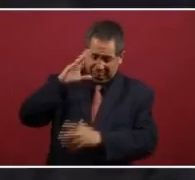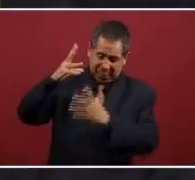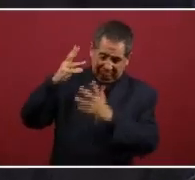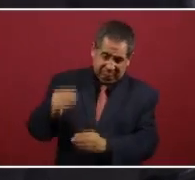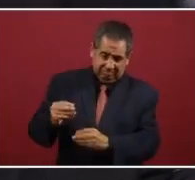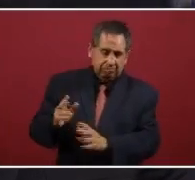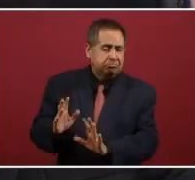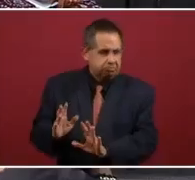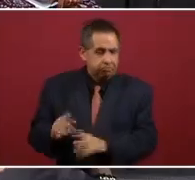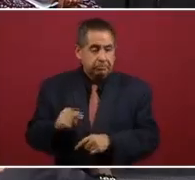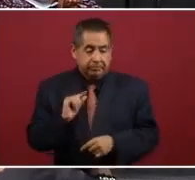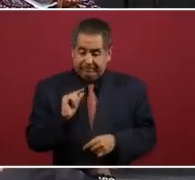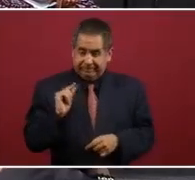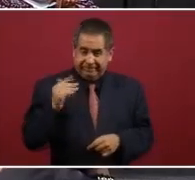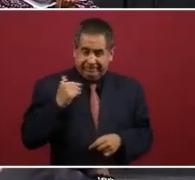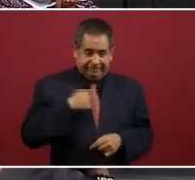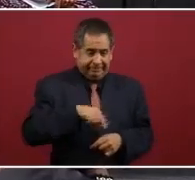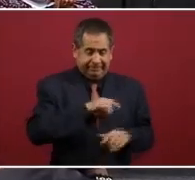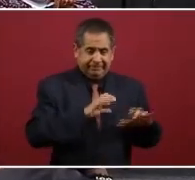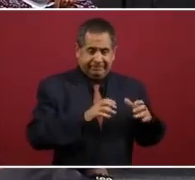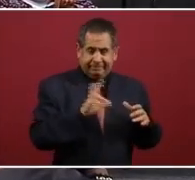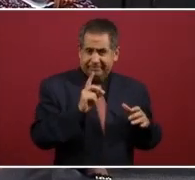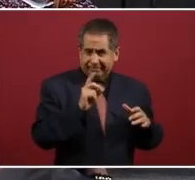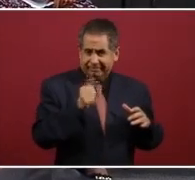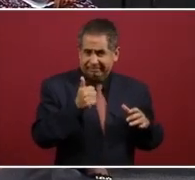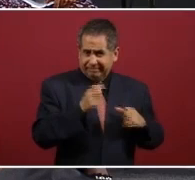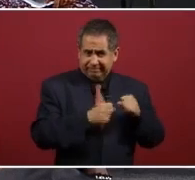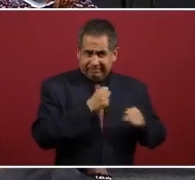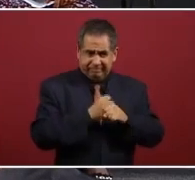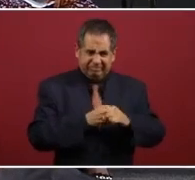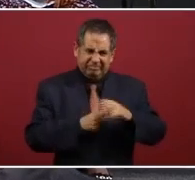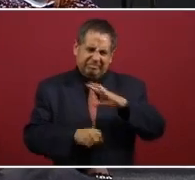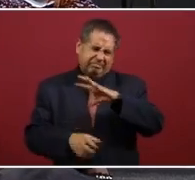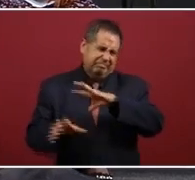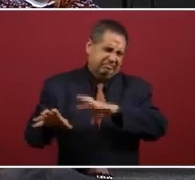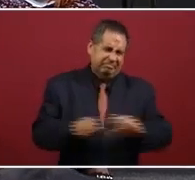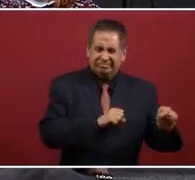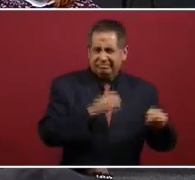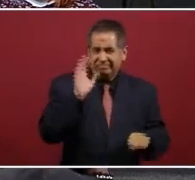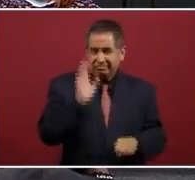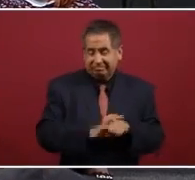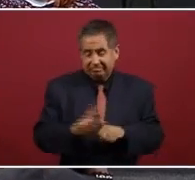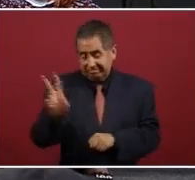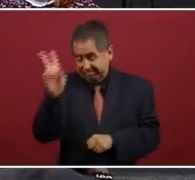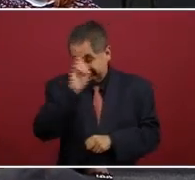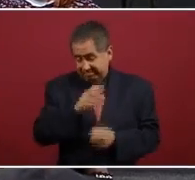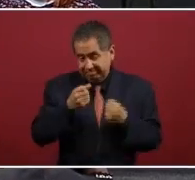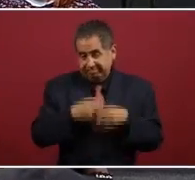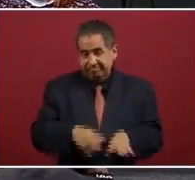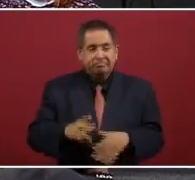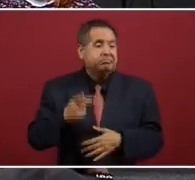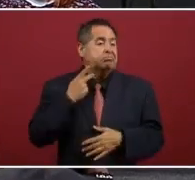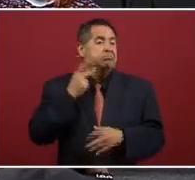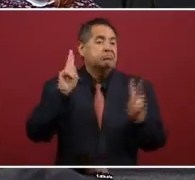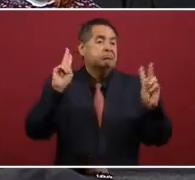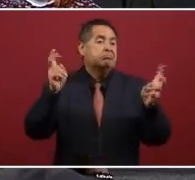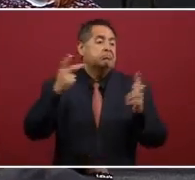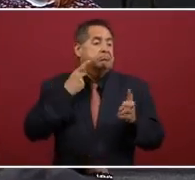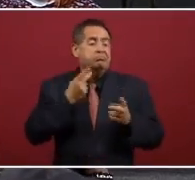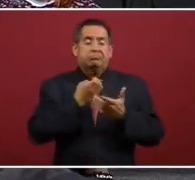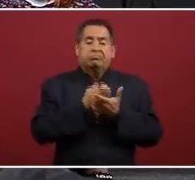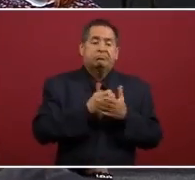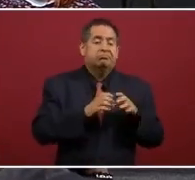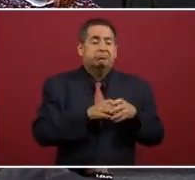padeció en los últimos 36 años con la llamada política económica neoliberal.